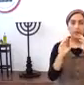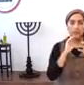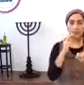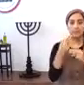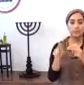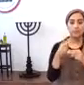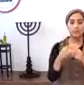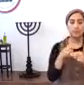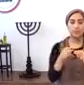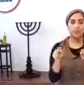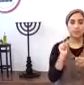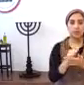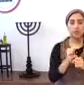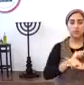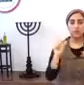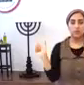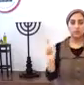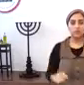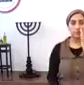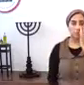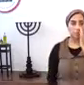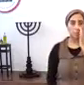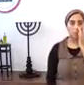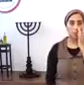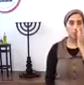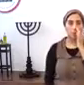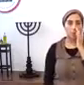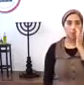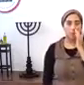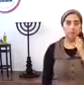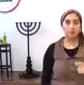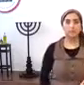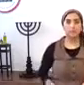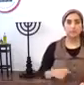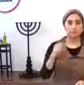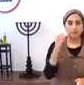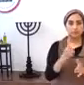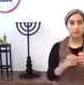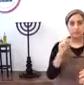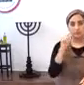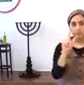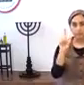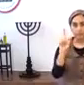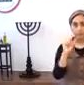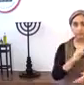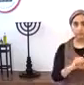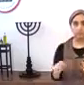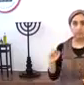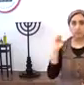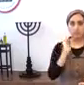unos comentarios sencillos nada más. Beershi 21, 31.